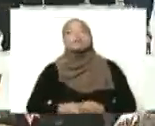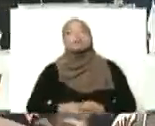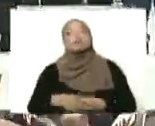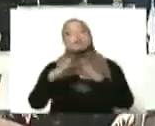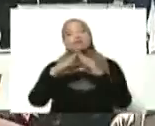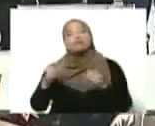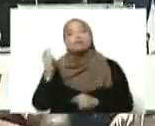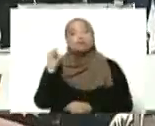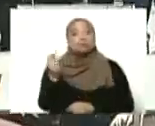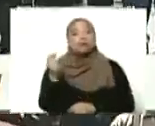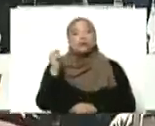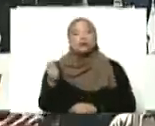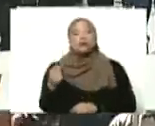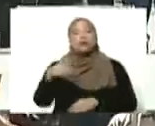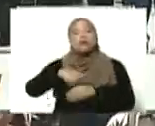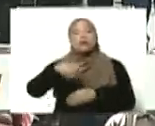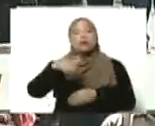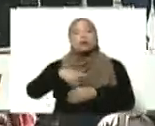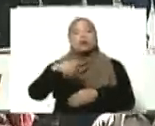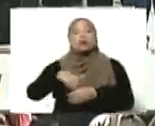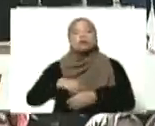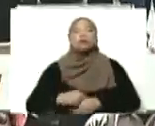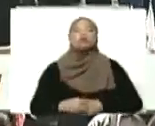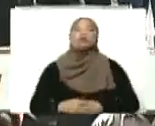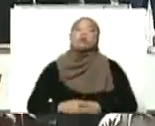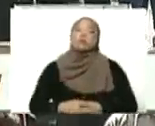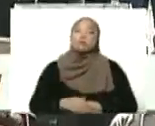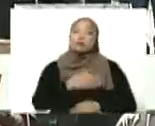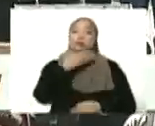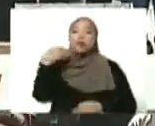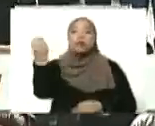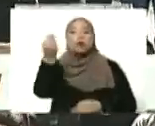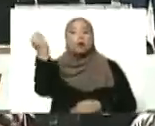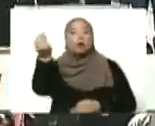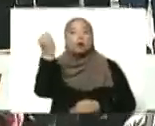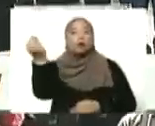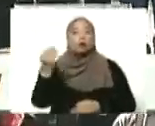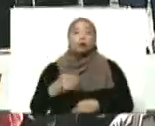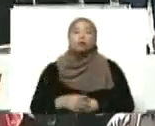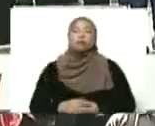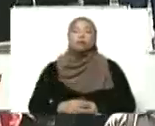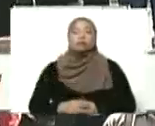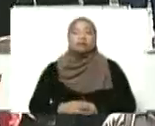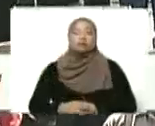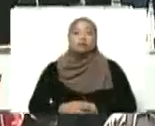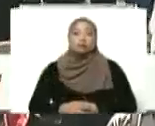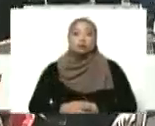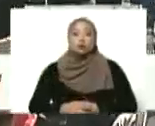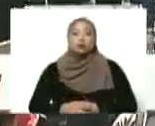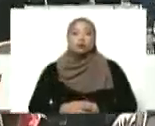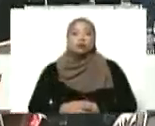toda esta tarea de la elección de ustedes, recayó sobre este joven. Está Humbert Roa,